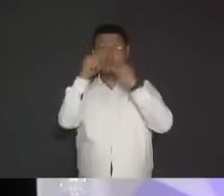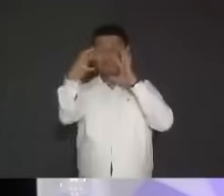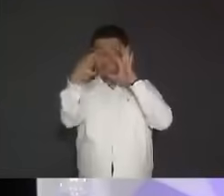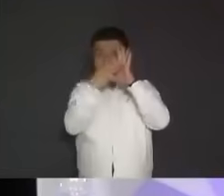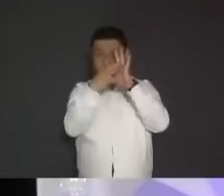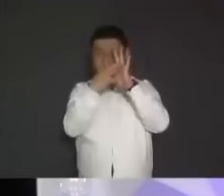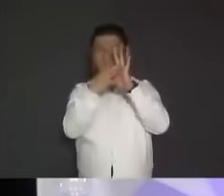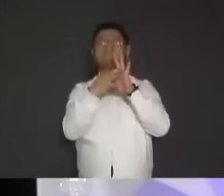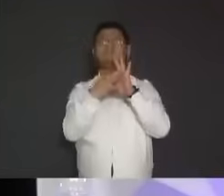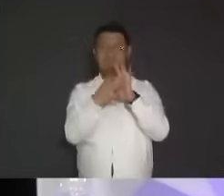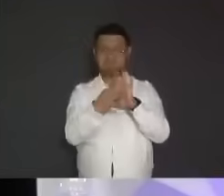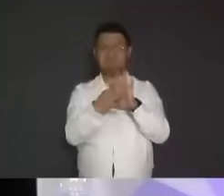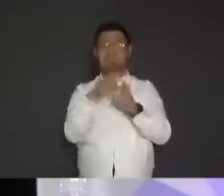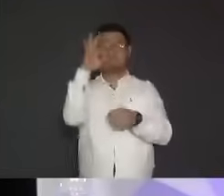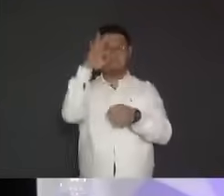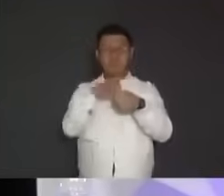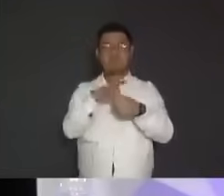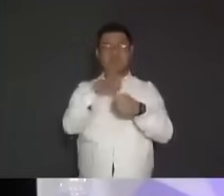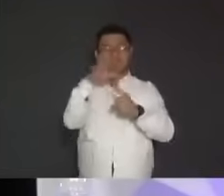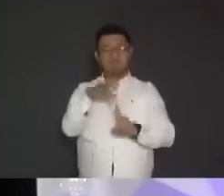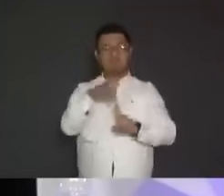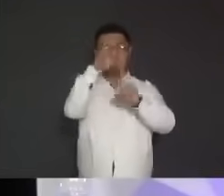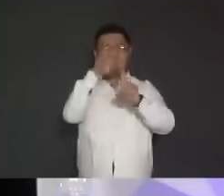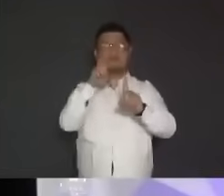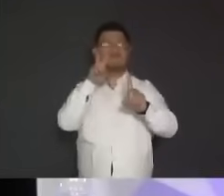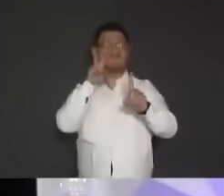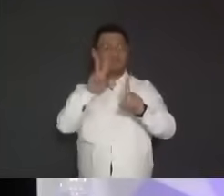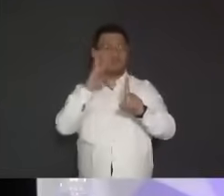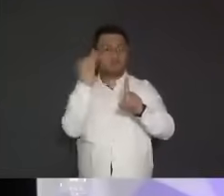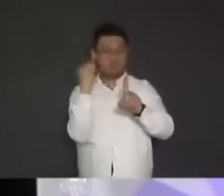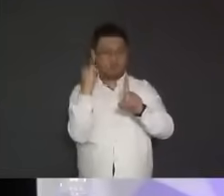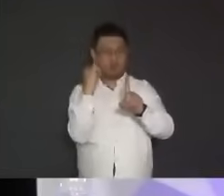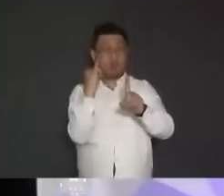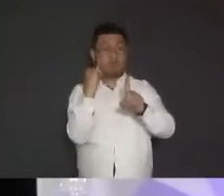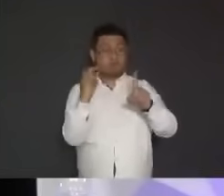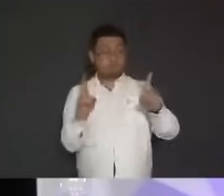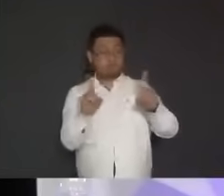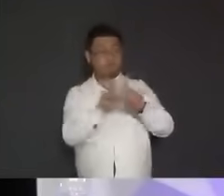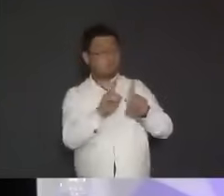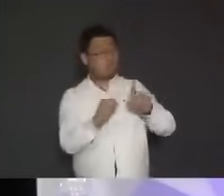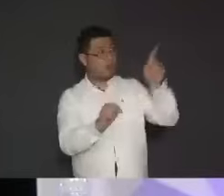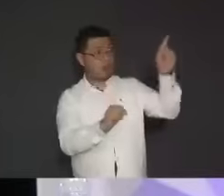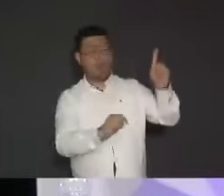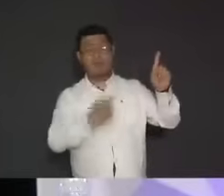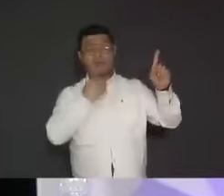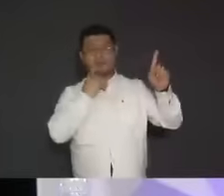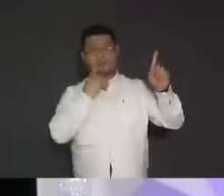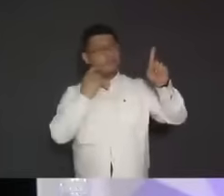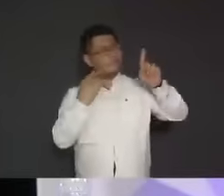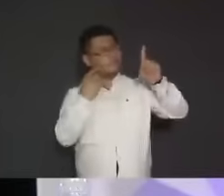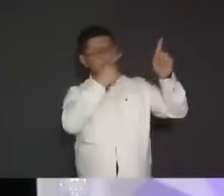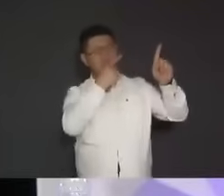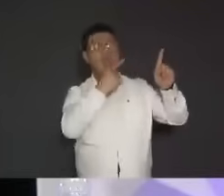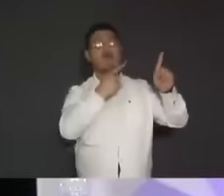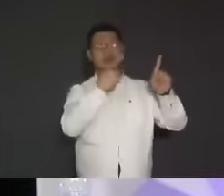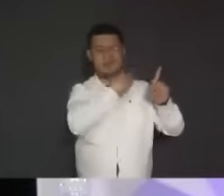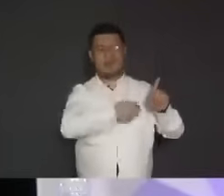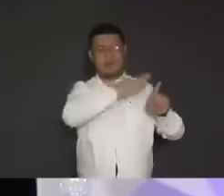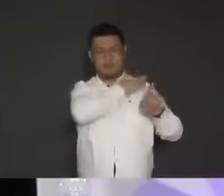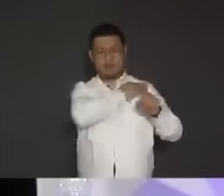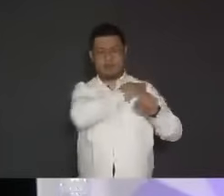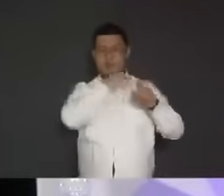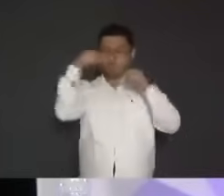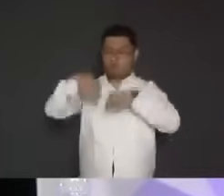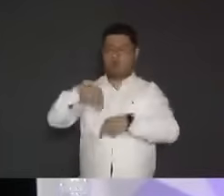este 2 de junio por Morena Verde PT, por Claudia Sheinbaum, por Huacho Díaz Mena, por Rommel